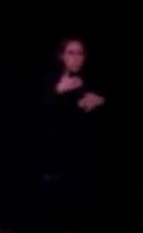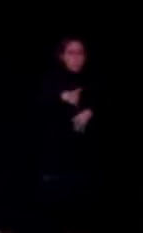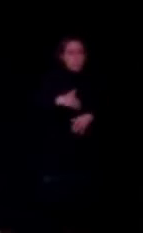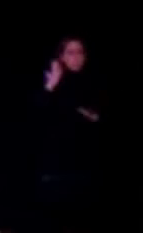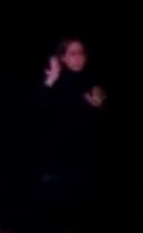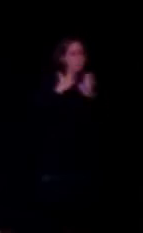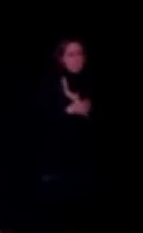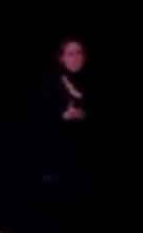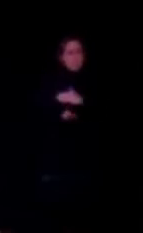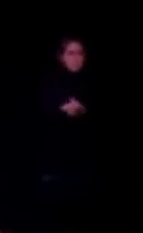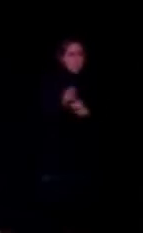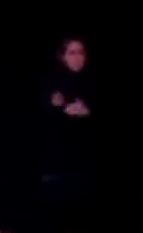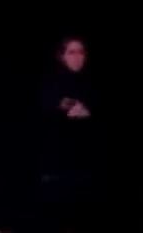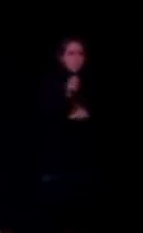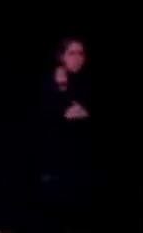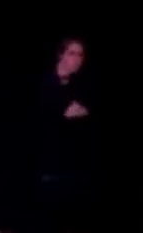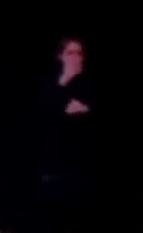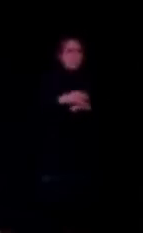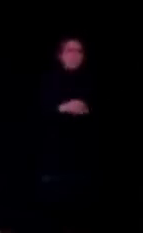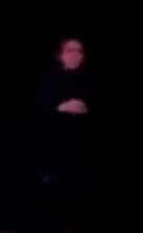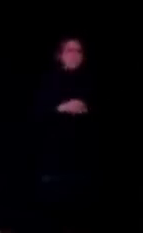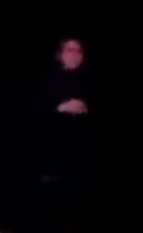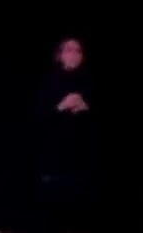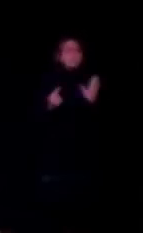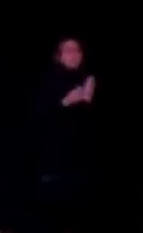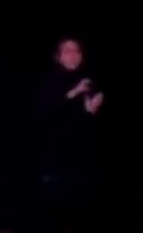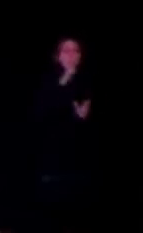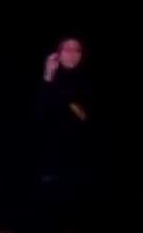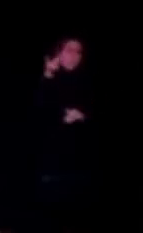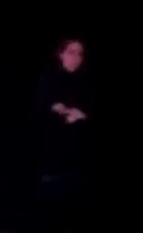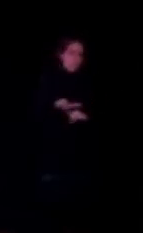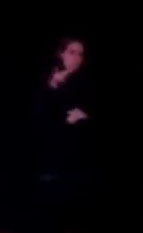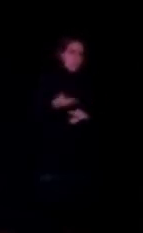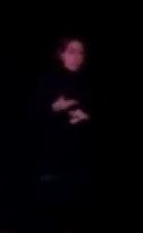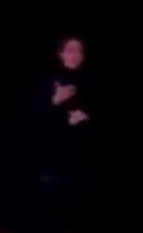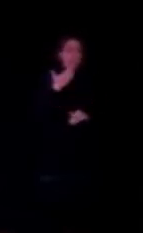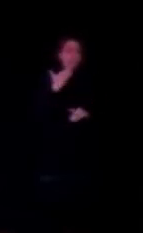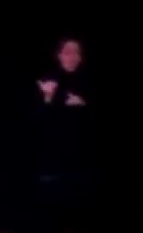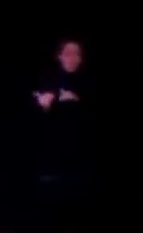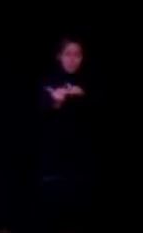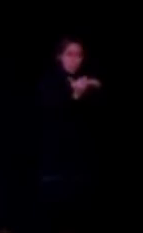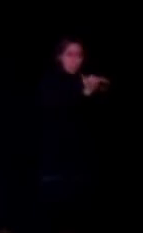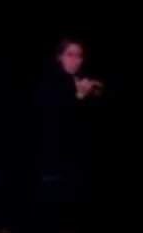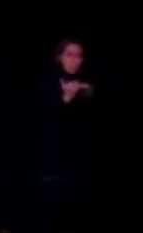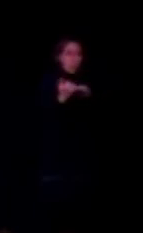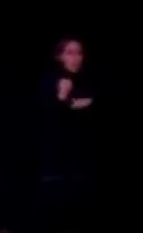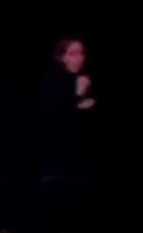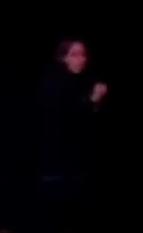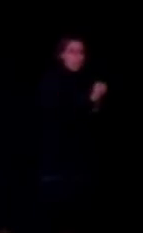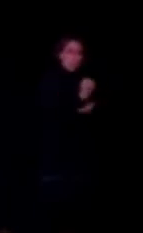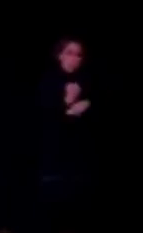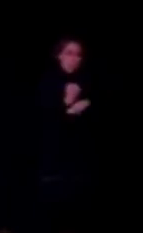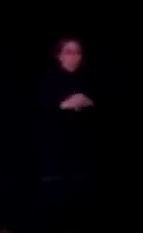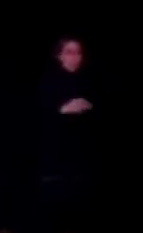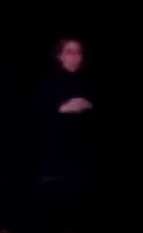otro elemento muy importante es el apoyo entre iguales no vale solo con herramientas cosas que vamos a de los